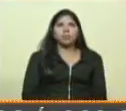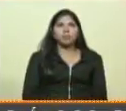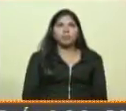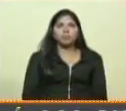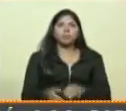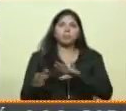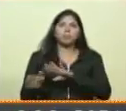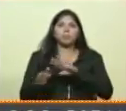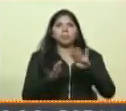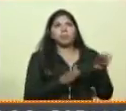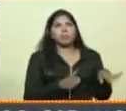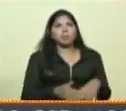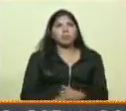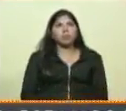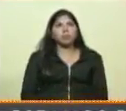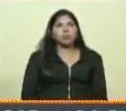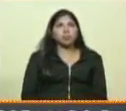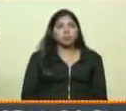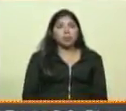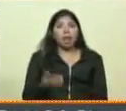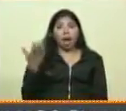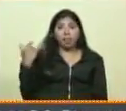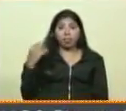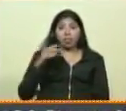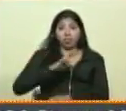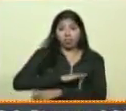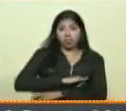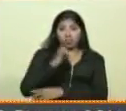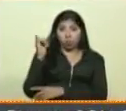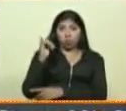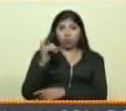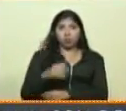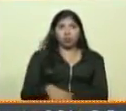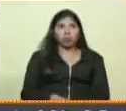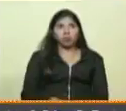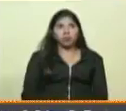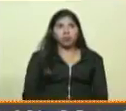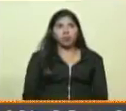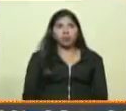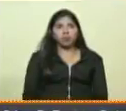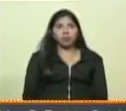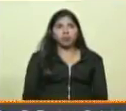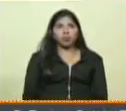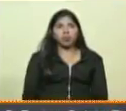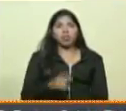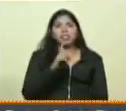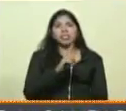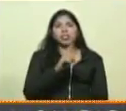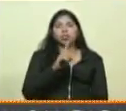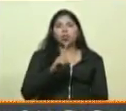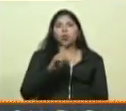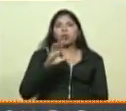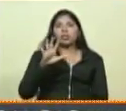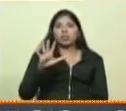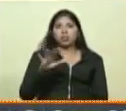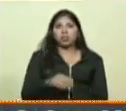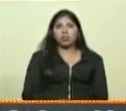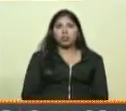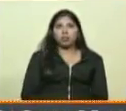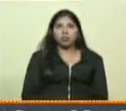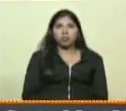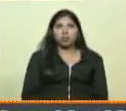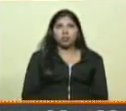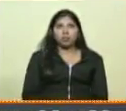También quiero, fíjense, esa torre que les enseñé antes, ¿verdad? Diagonal a esa torre estaba en 115, diagonal a esa torre, hay una torre